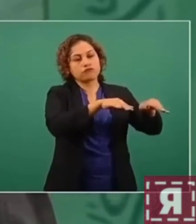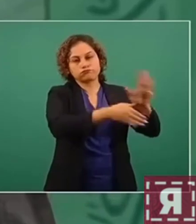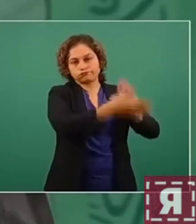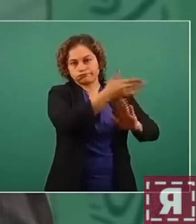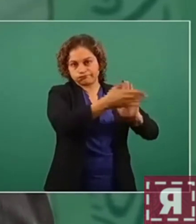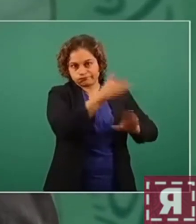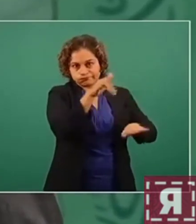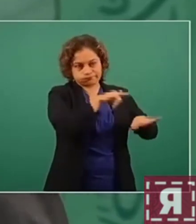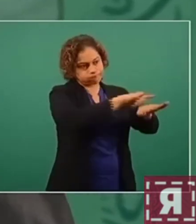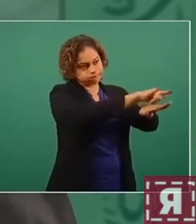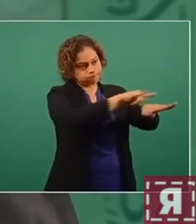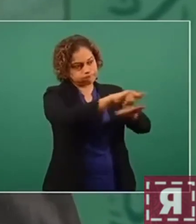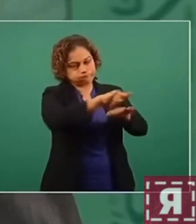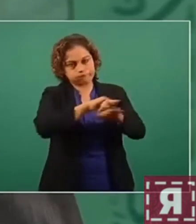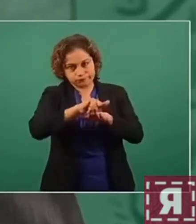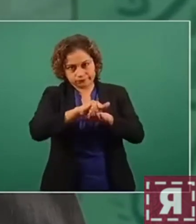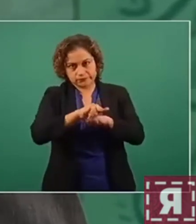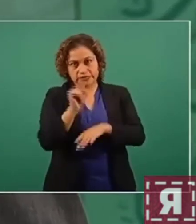tuviera que cerrar